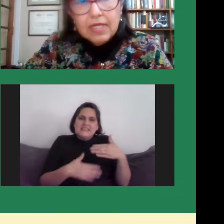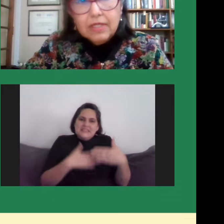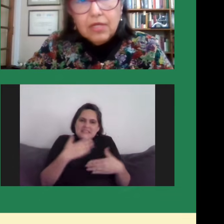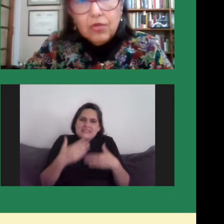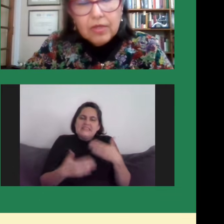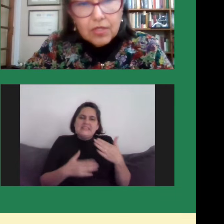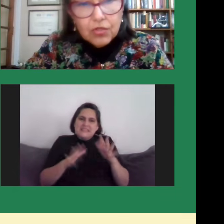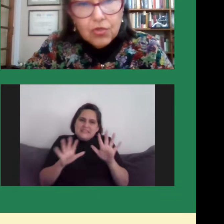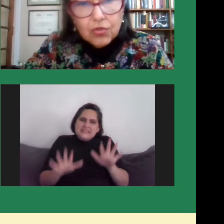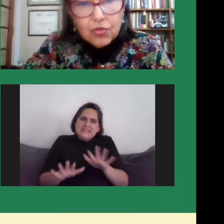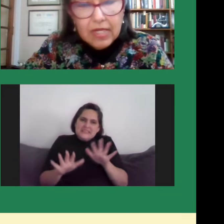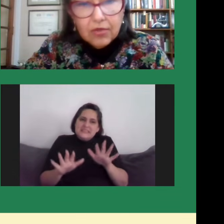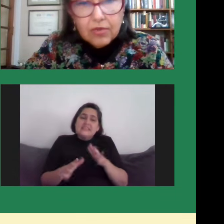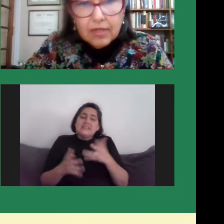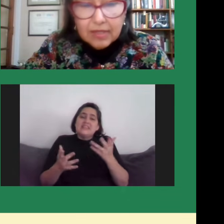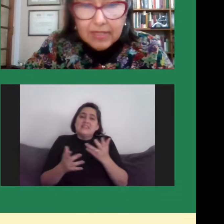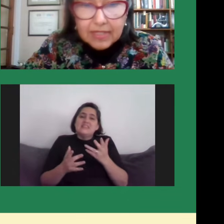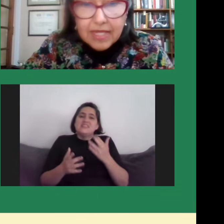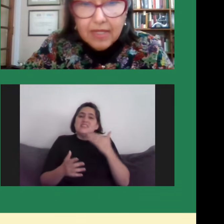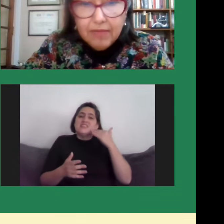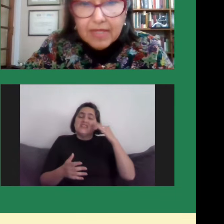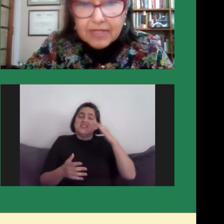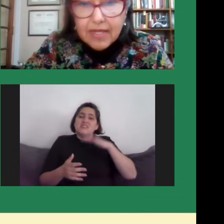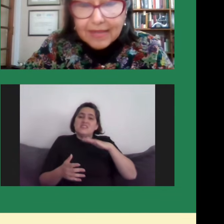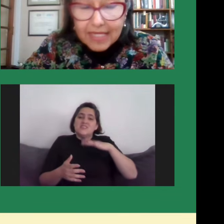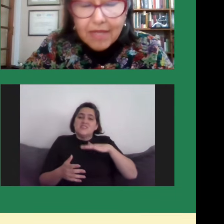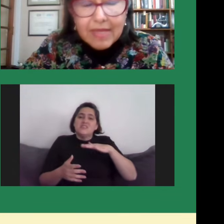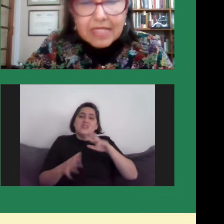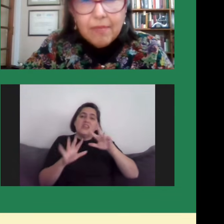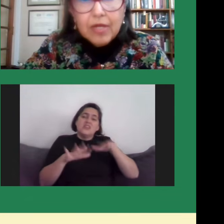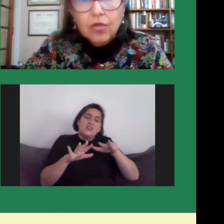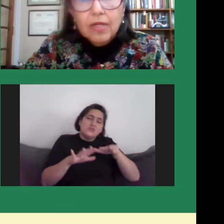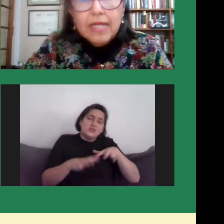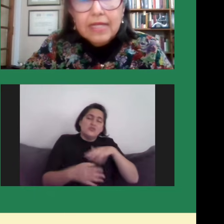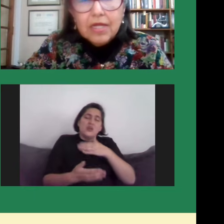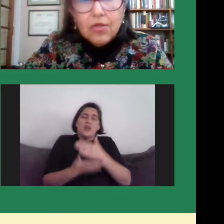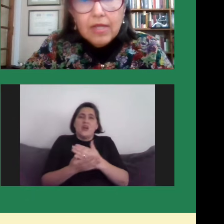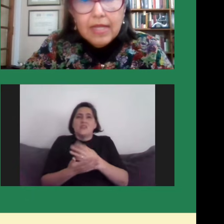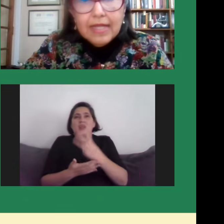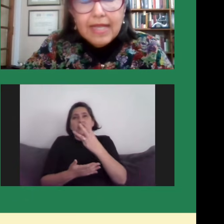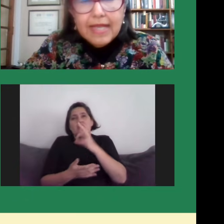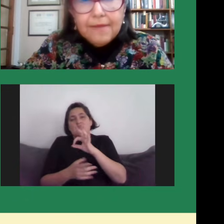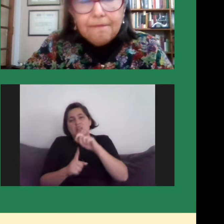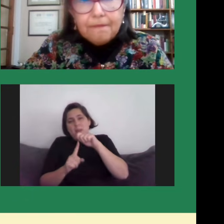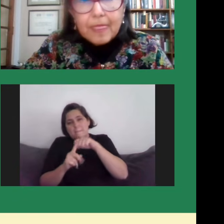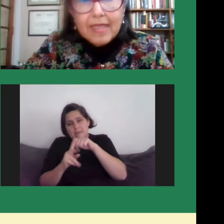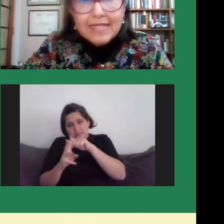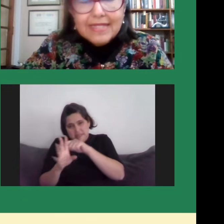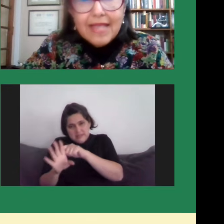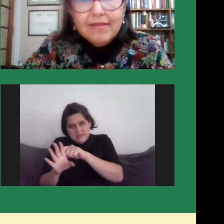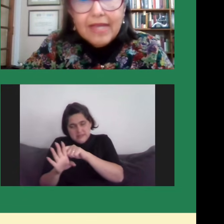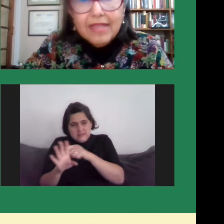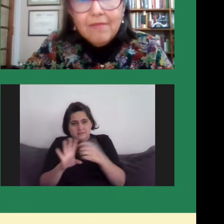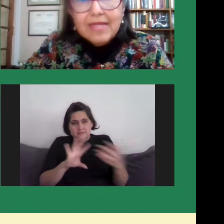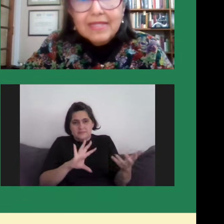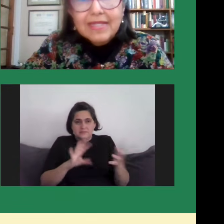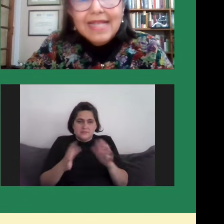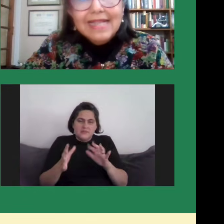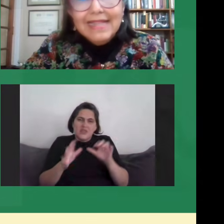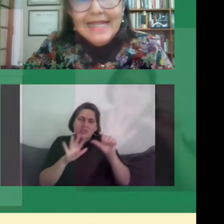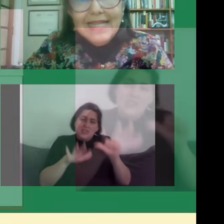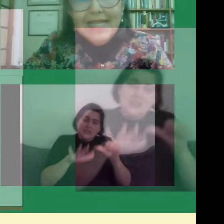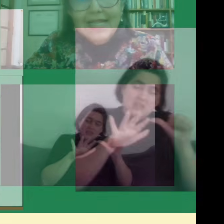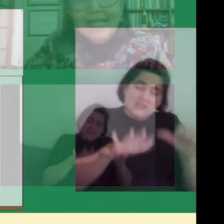niños entre los 18 y los 36 meses, 30 meses, perdón, de los 16 y 30